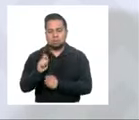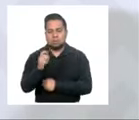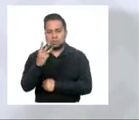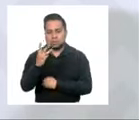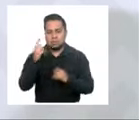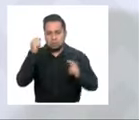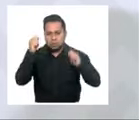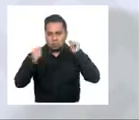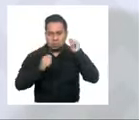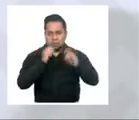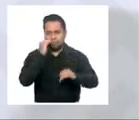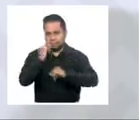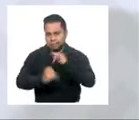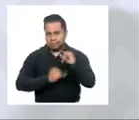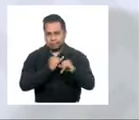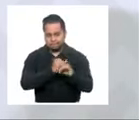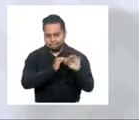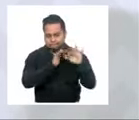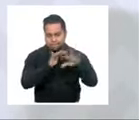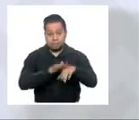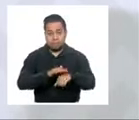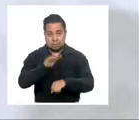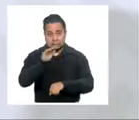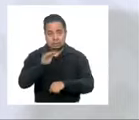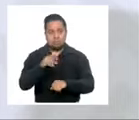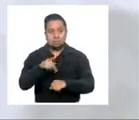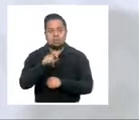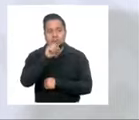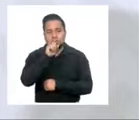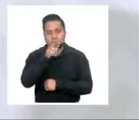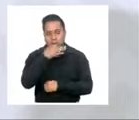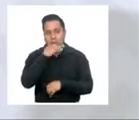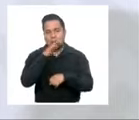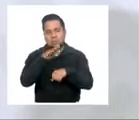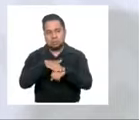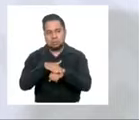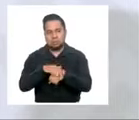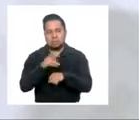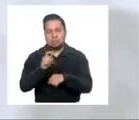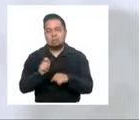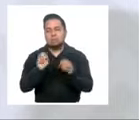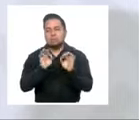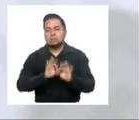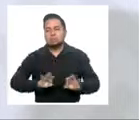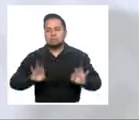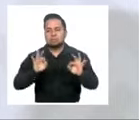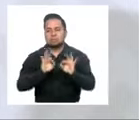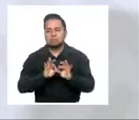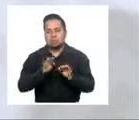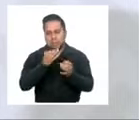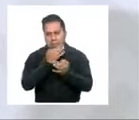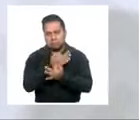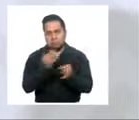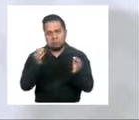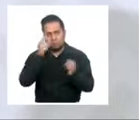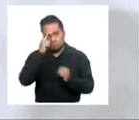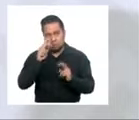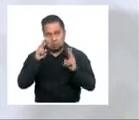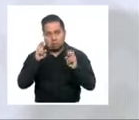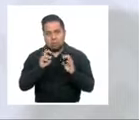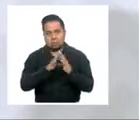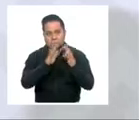123.823 turistas internacionales más. Pero también comentarte que es importante mencionar el tema de